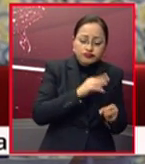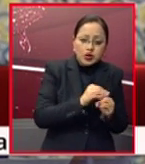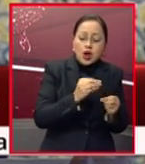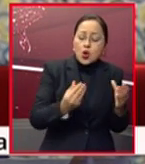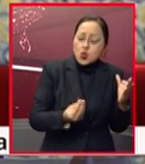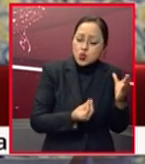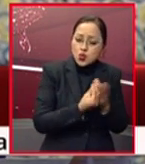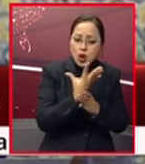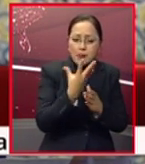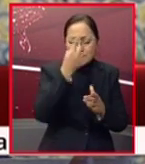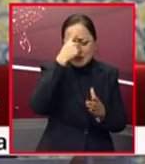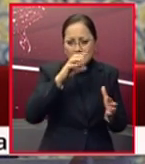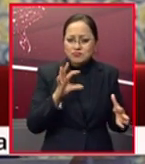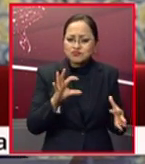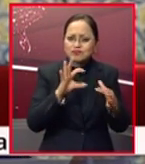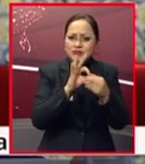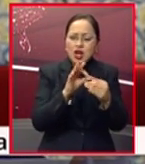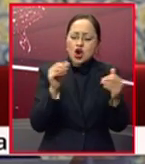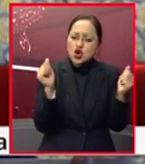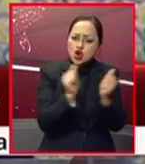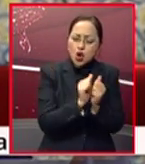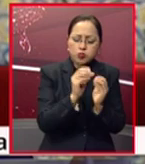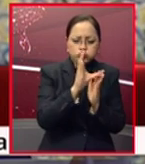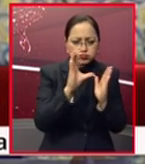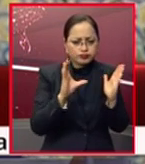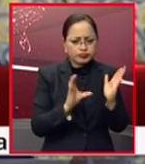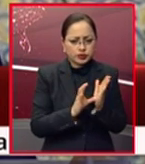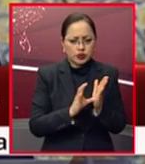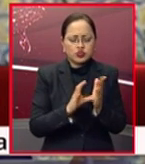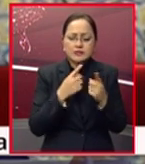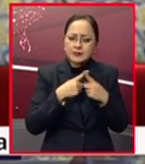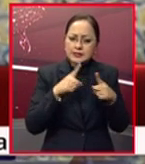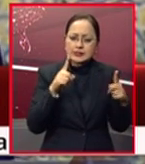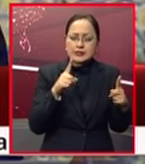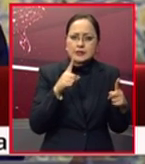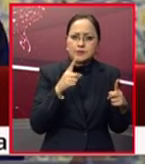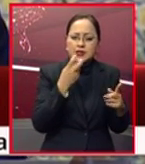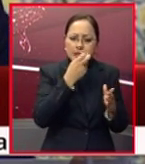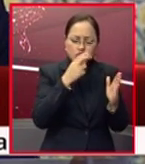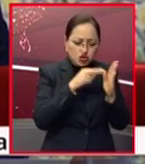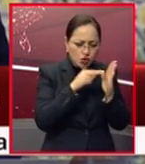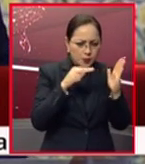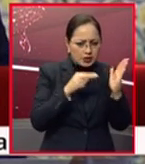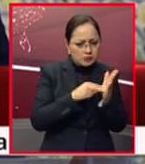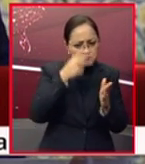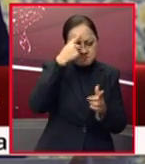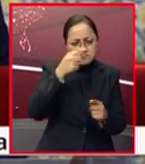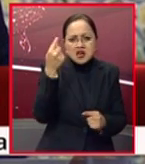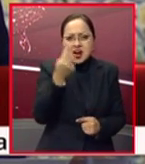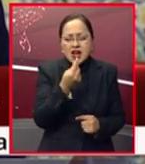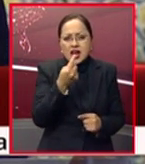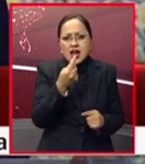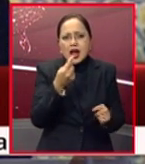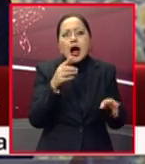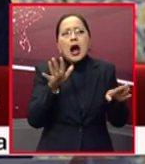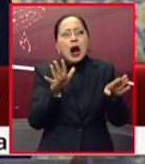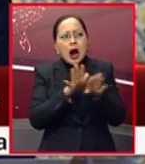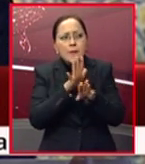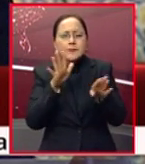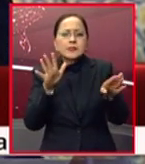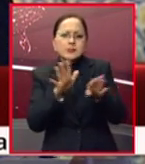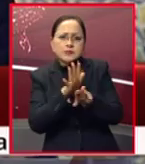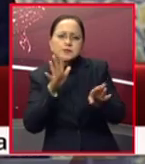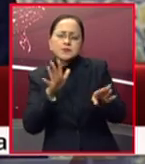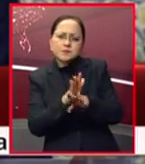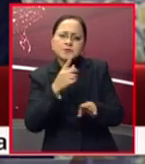un constitucionalismo totalmente diferente. Es norma sujeta a las inevitables